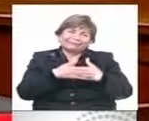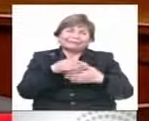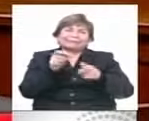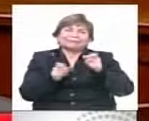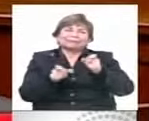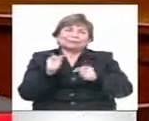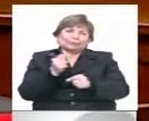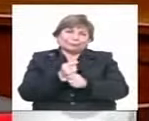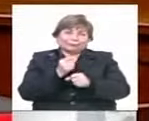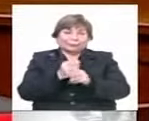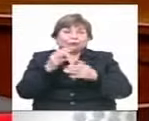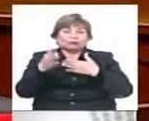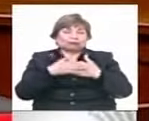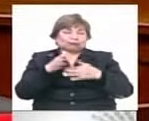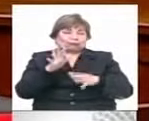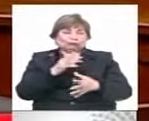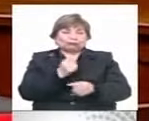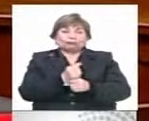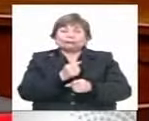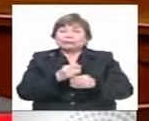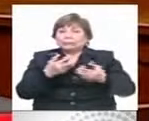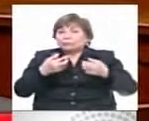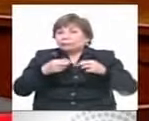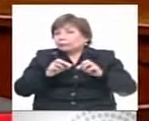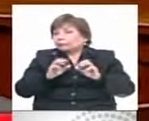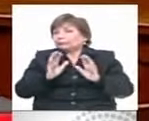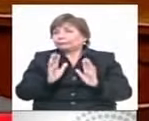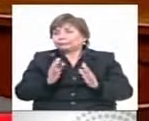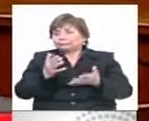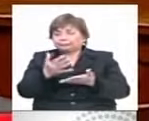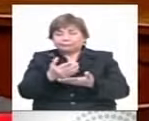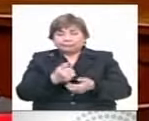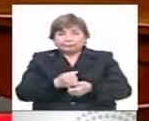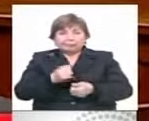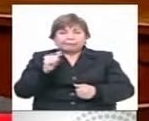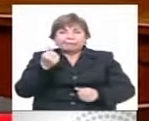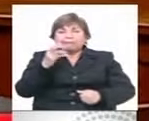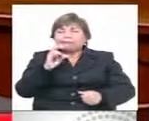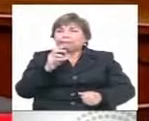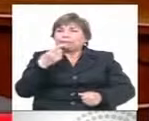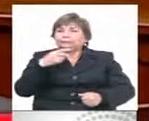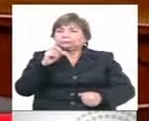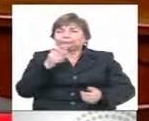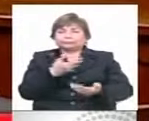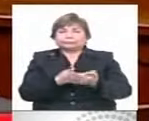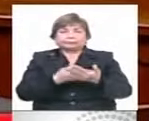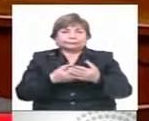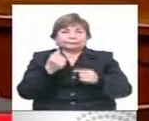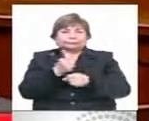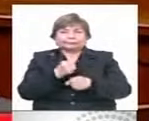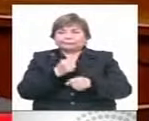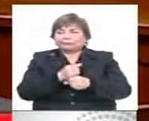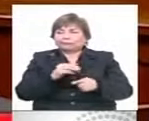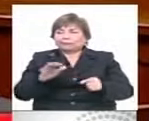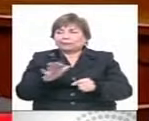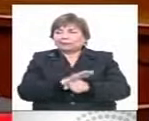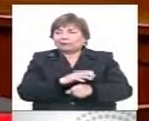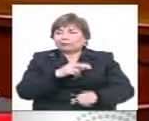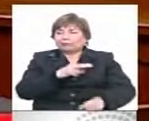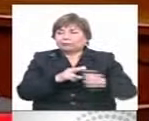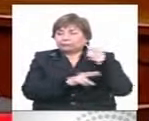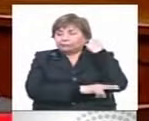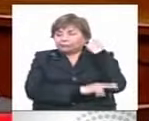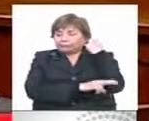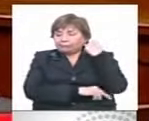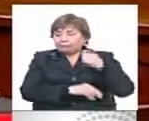trabajadora y sus centros de trabajo, lo que permitirá contar con 17 plataformas de inspección laboral a nivel nacional.